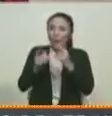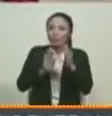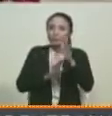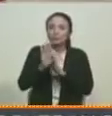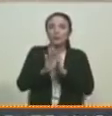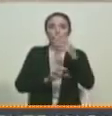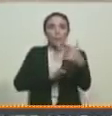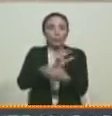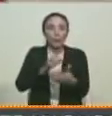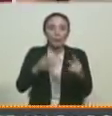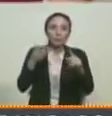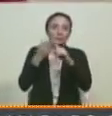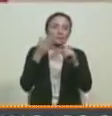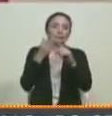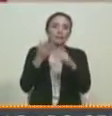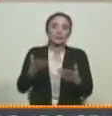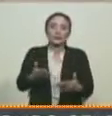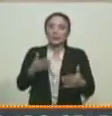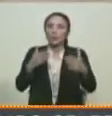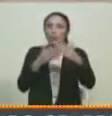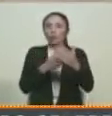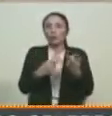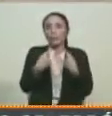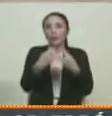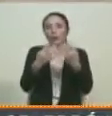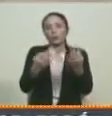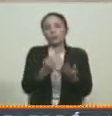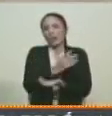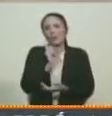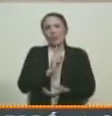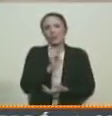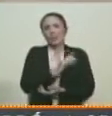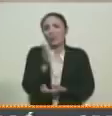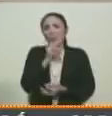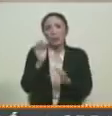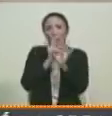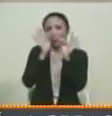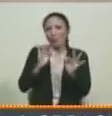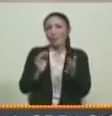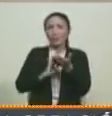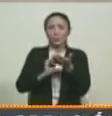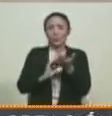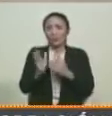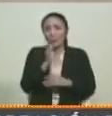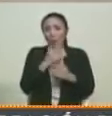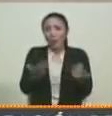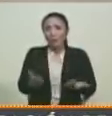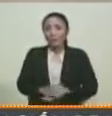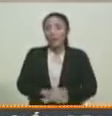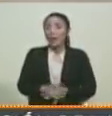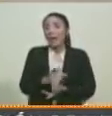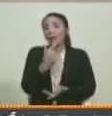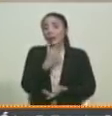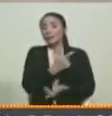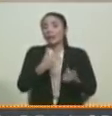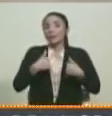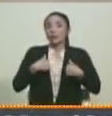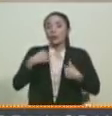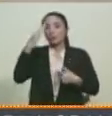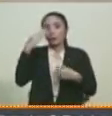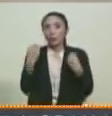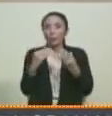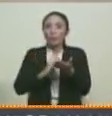problemas del ataque a la moneda, del ataque a los precios. Es mentira, nadie tiene la fórmula. El que lo diga, miente.